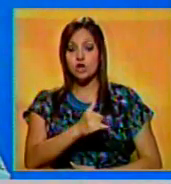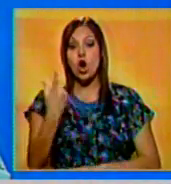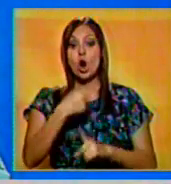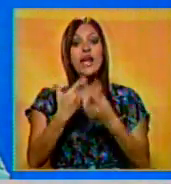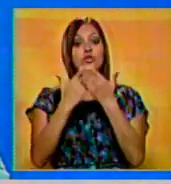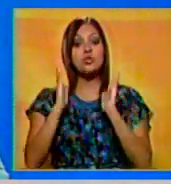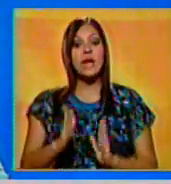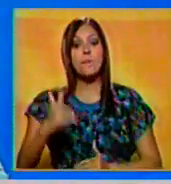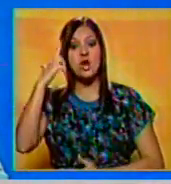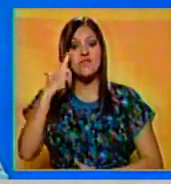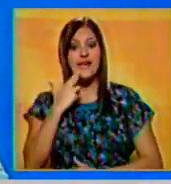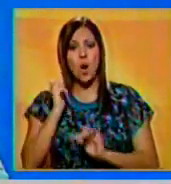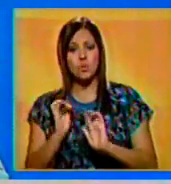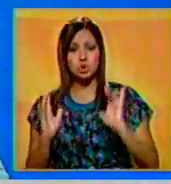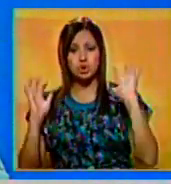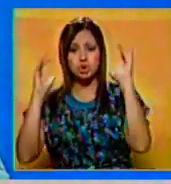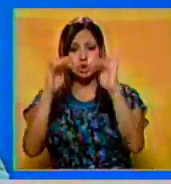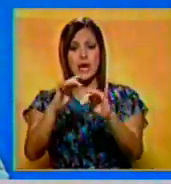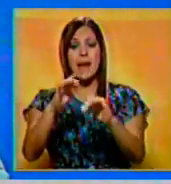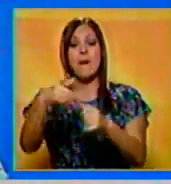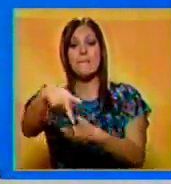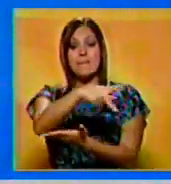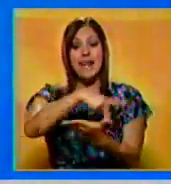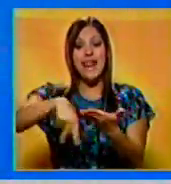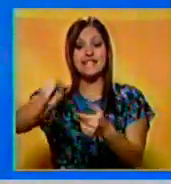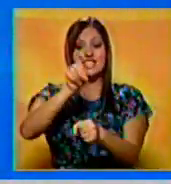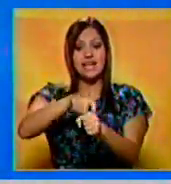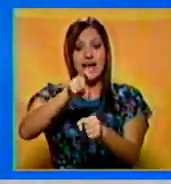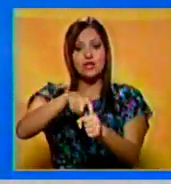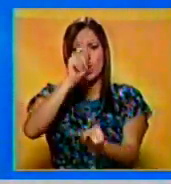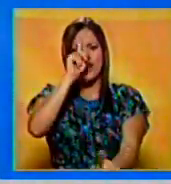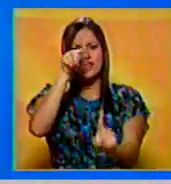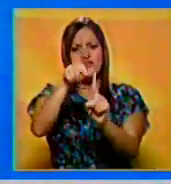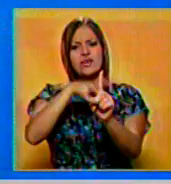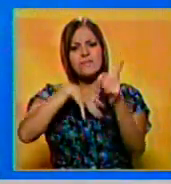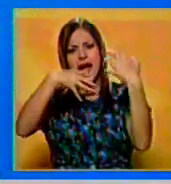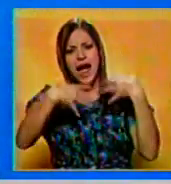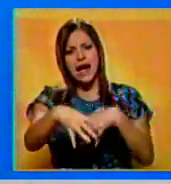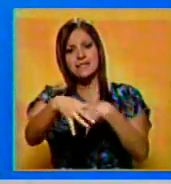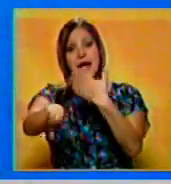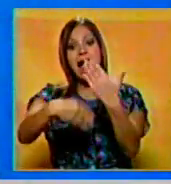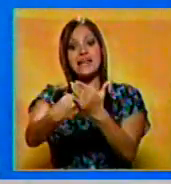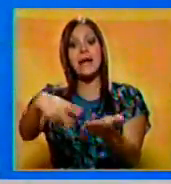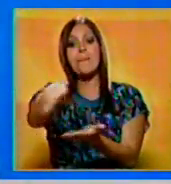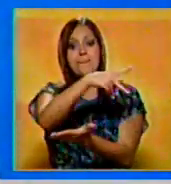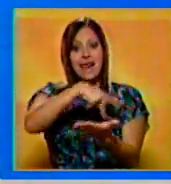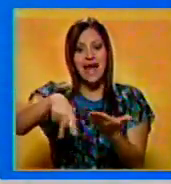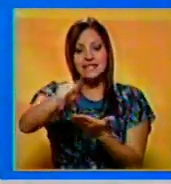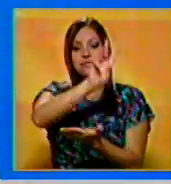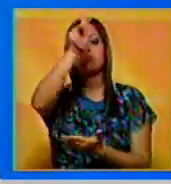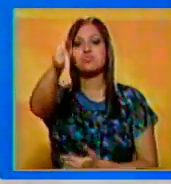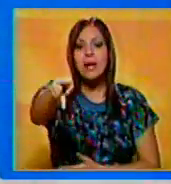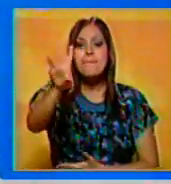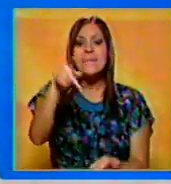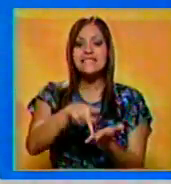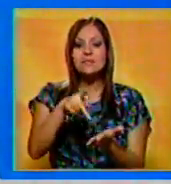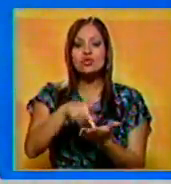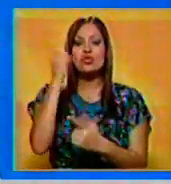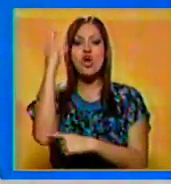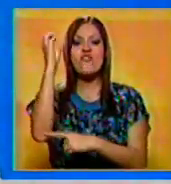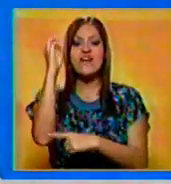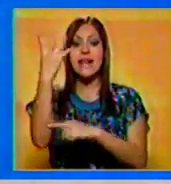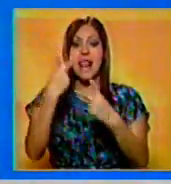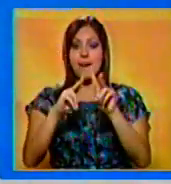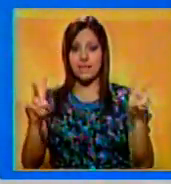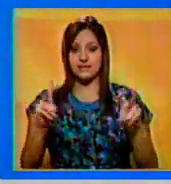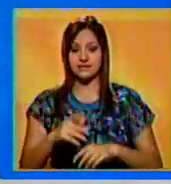Estudiantes bolivarianos se concentran en la Plaza Brión de Chacaito con el propósito de marchar hasta la Plaza Morelos, donde participarán en una conferencia de